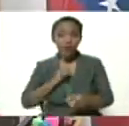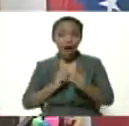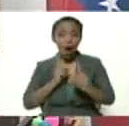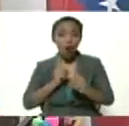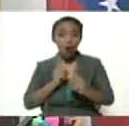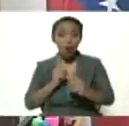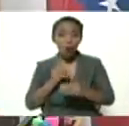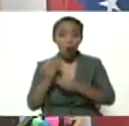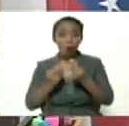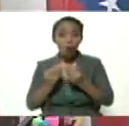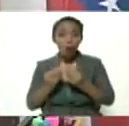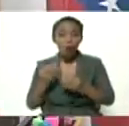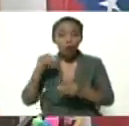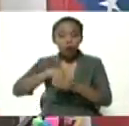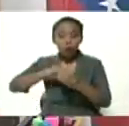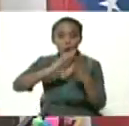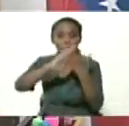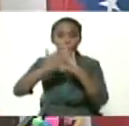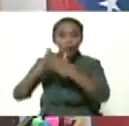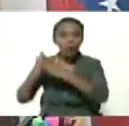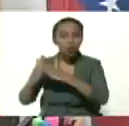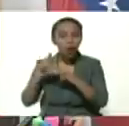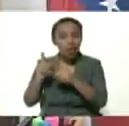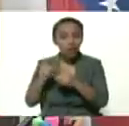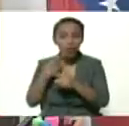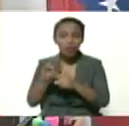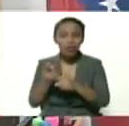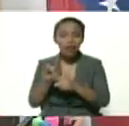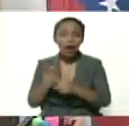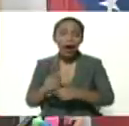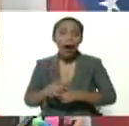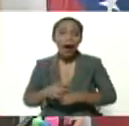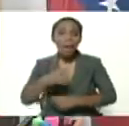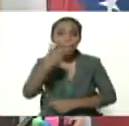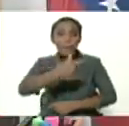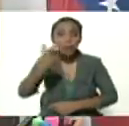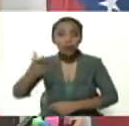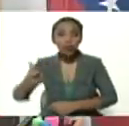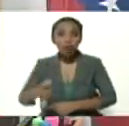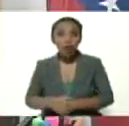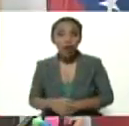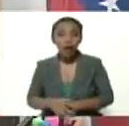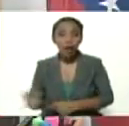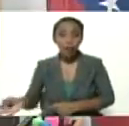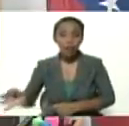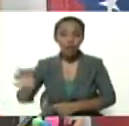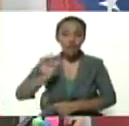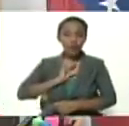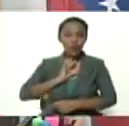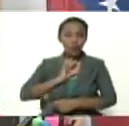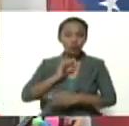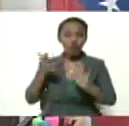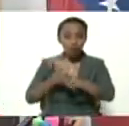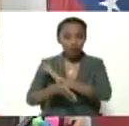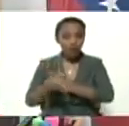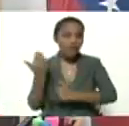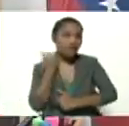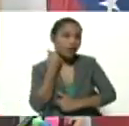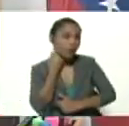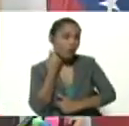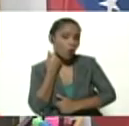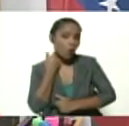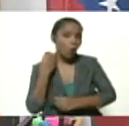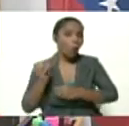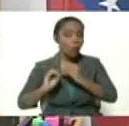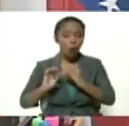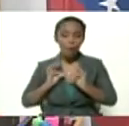llaman comunitarios. Quiere decir, ya las personas que se han infectado con la enfermedad, ya por